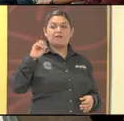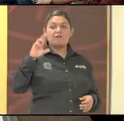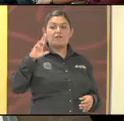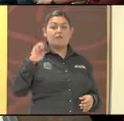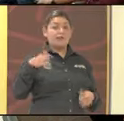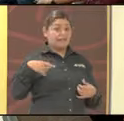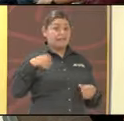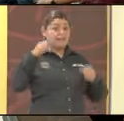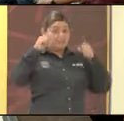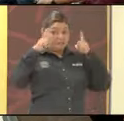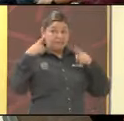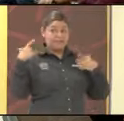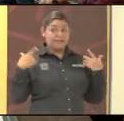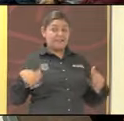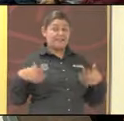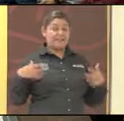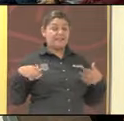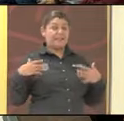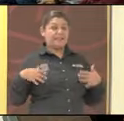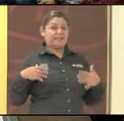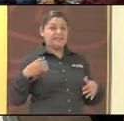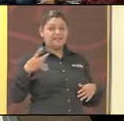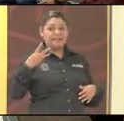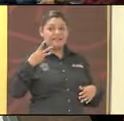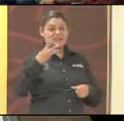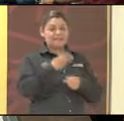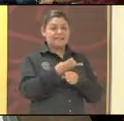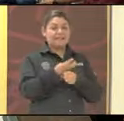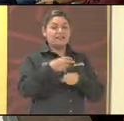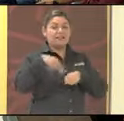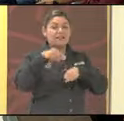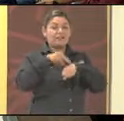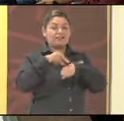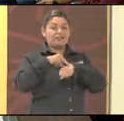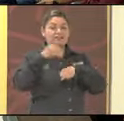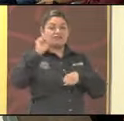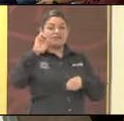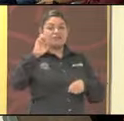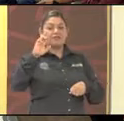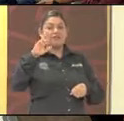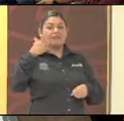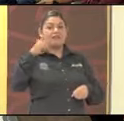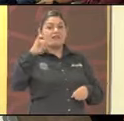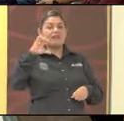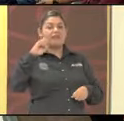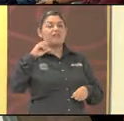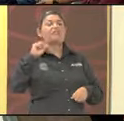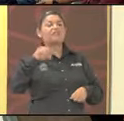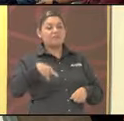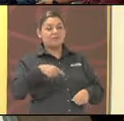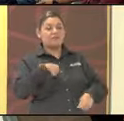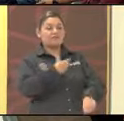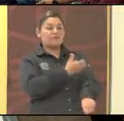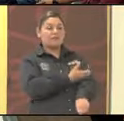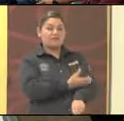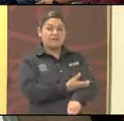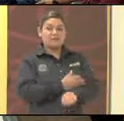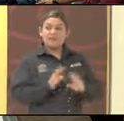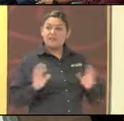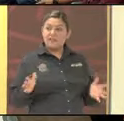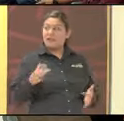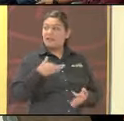Giovanna? 13º regidor. Doctor Sergio Valdés Trujillo también está con nosotros. ¿Ya son